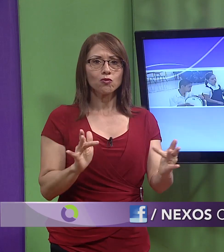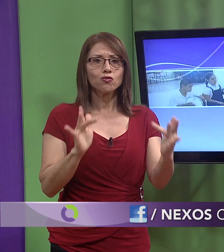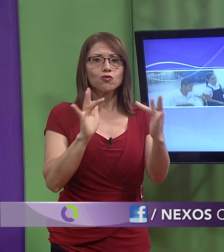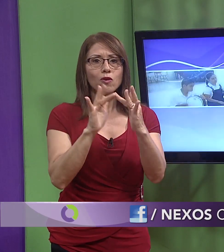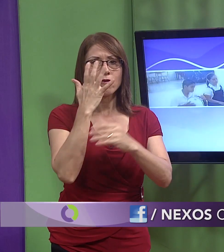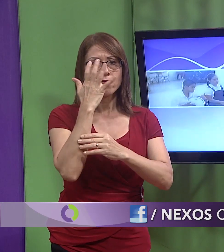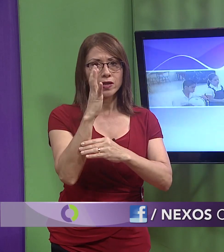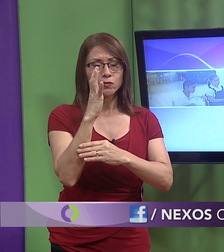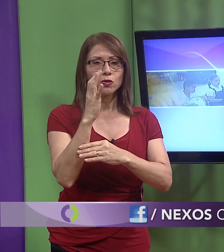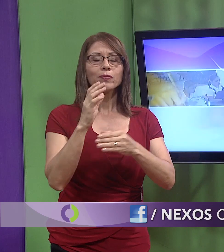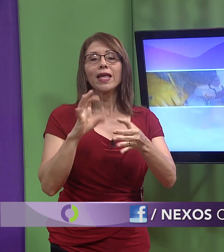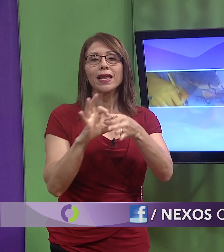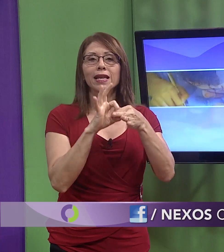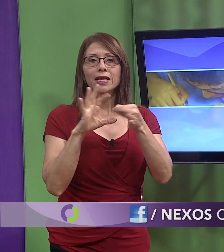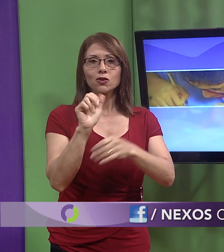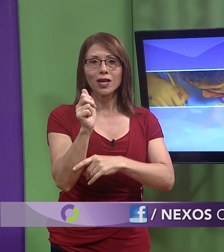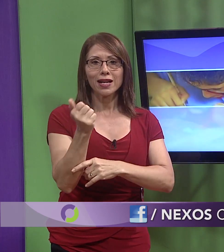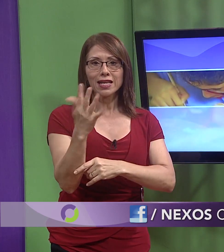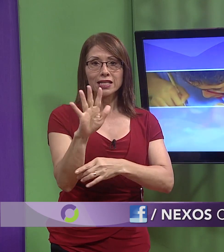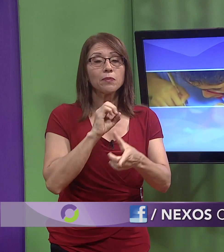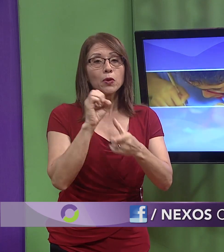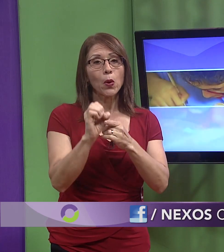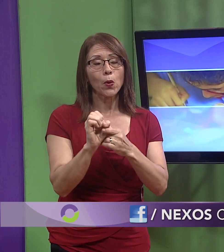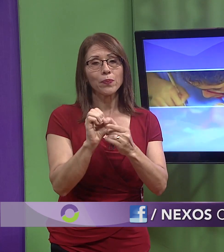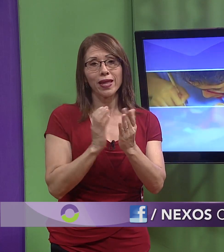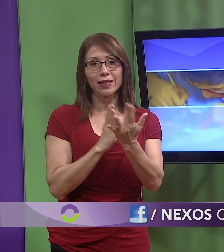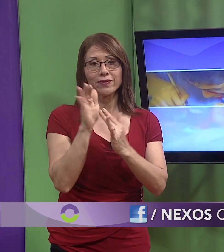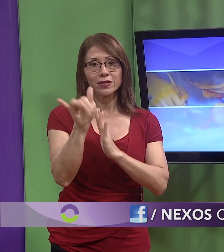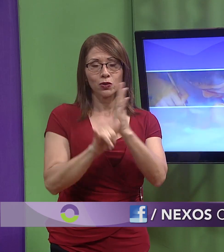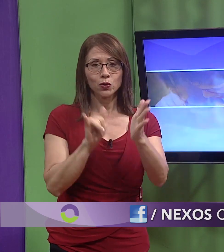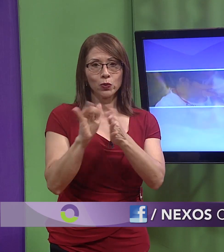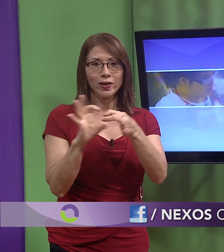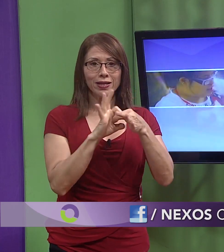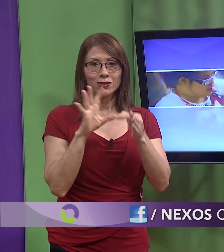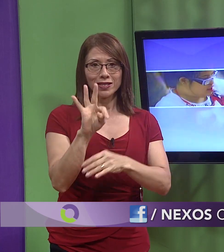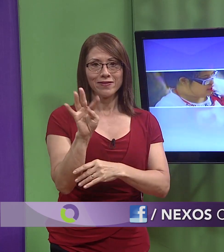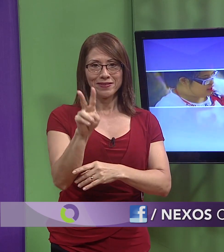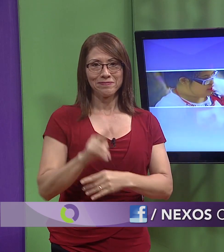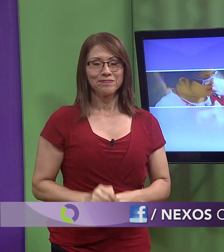página De Facebook Nexos Canal 15 O buscarnos En Youtube Como Nexos TV